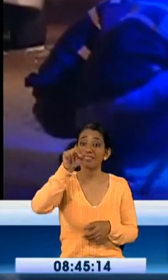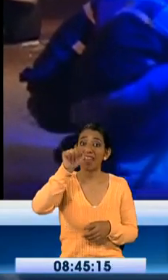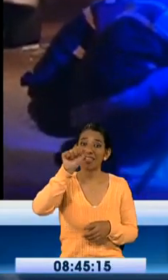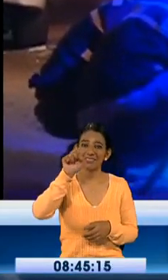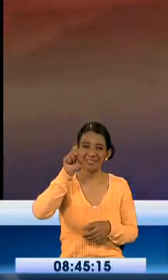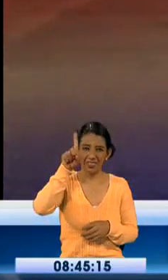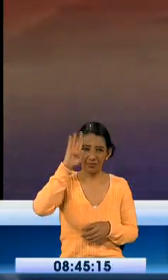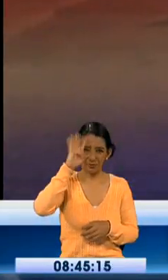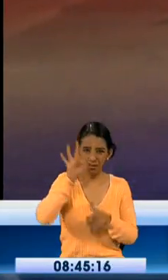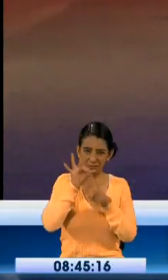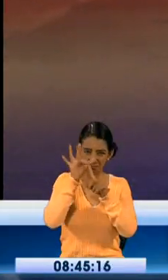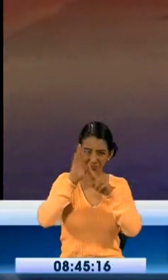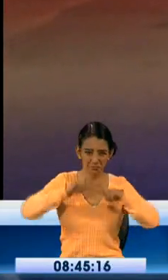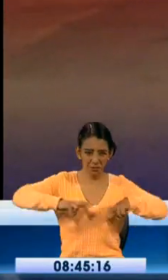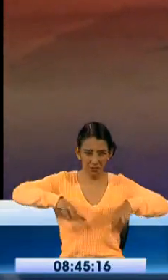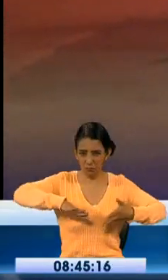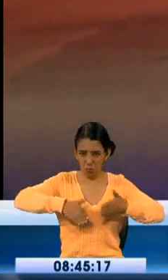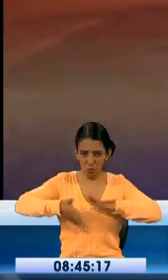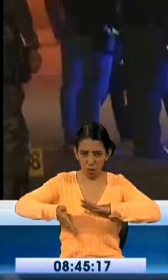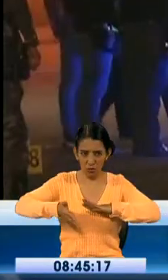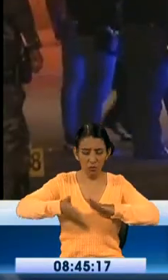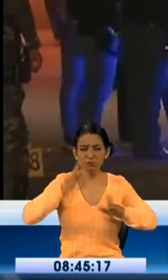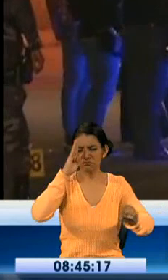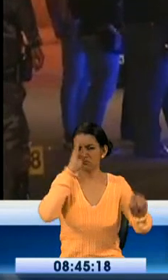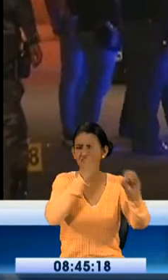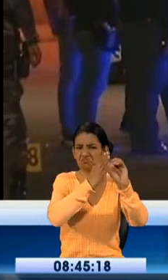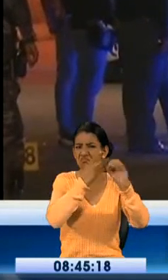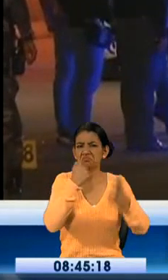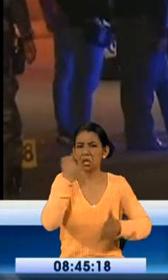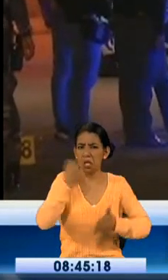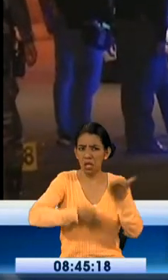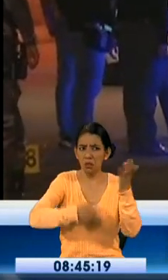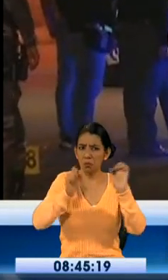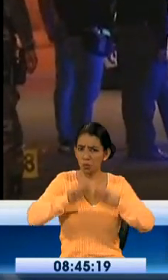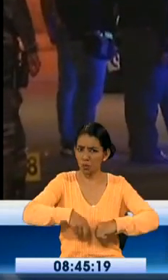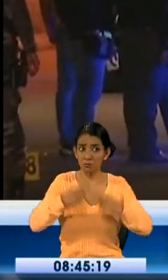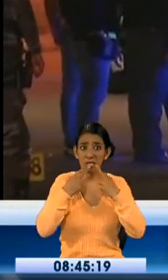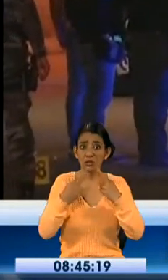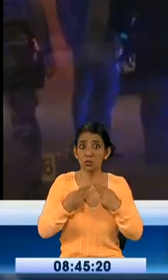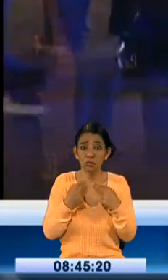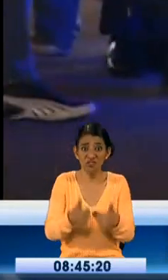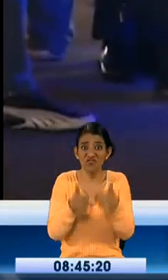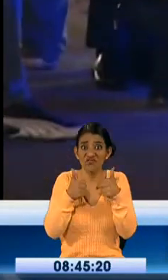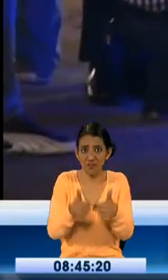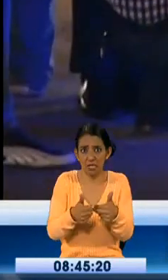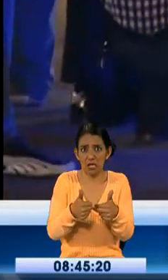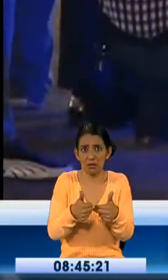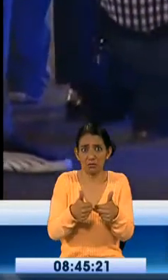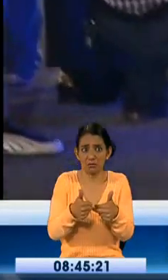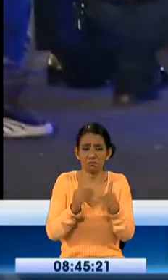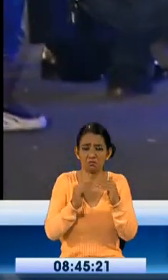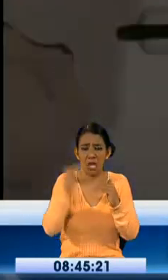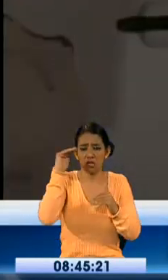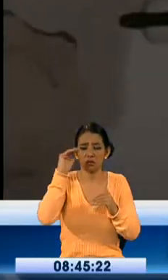Arauz, es seguir mejorando la tasa de efectividad para estos casos, que actualmente supera el